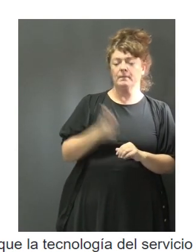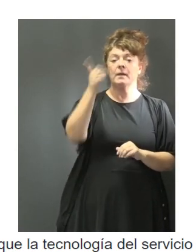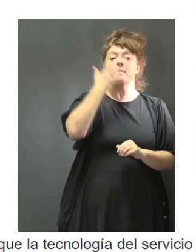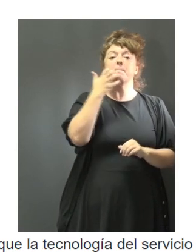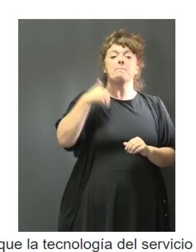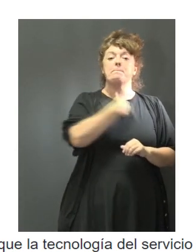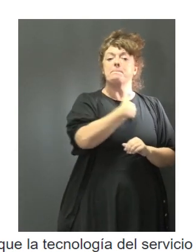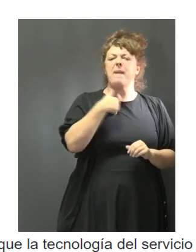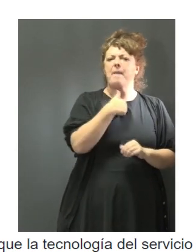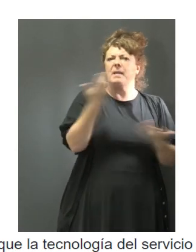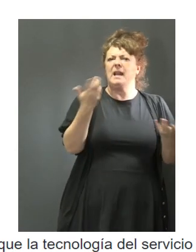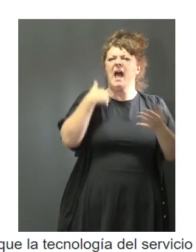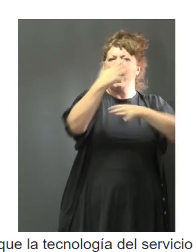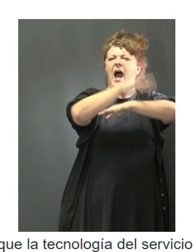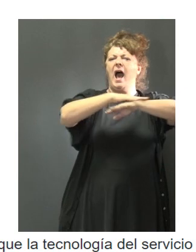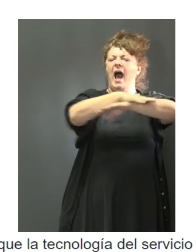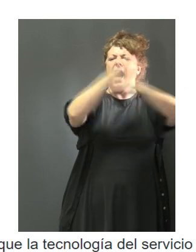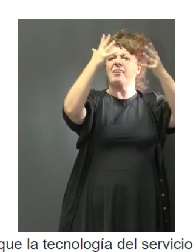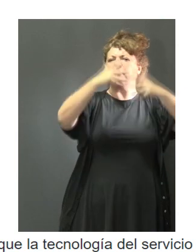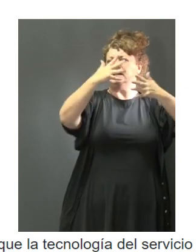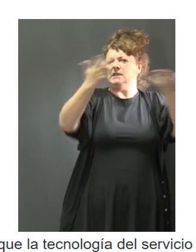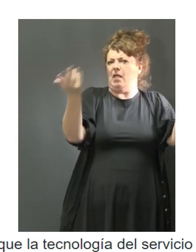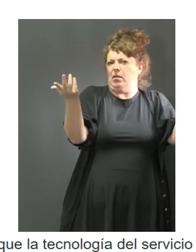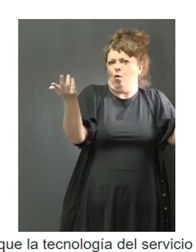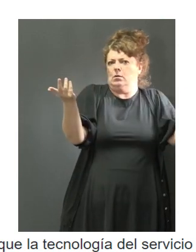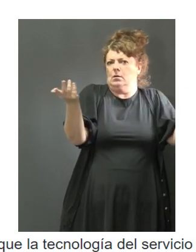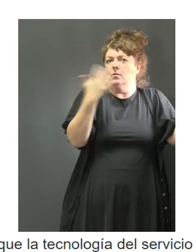desarrolla la Administración,